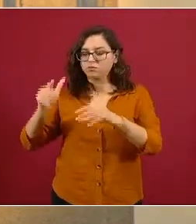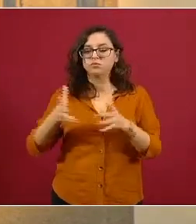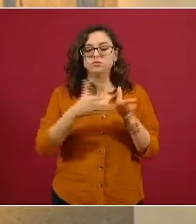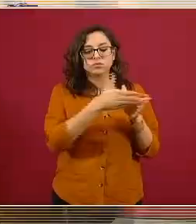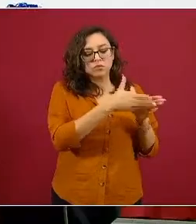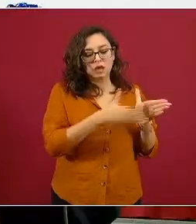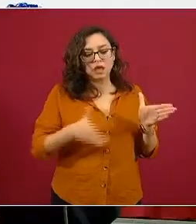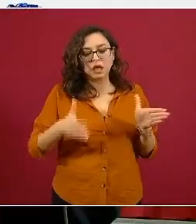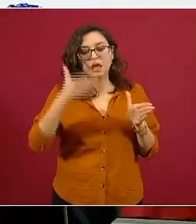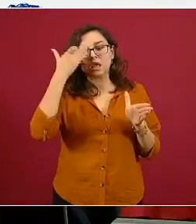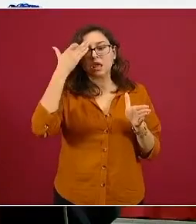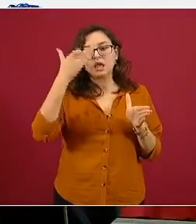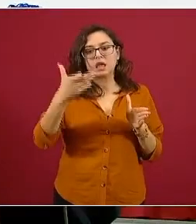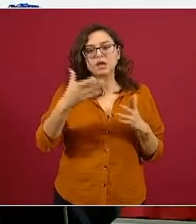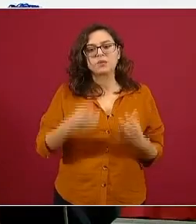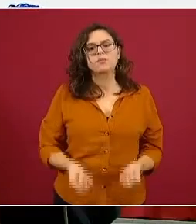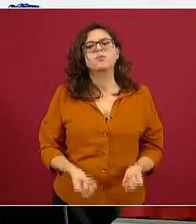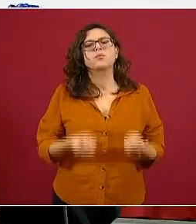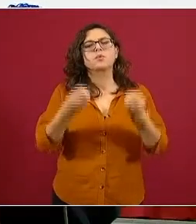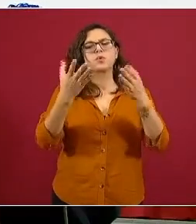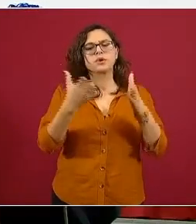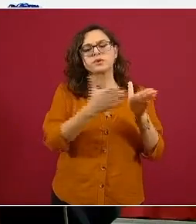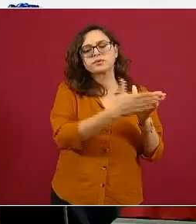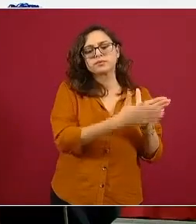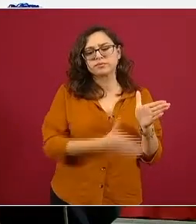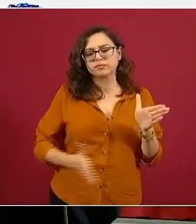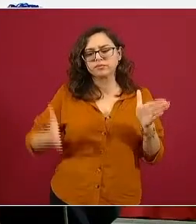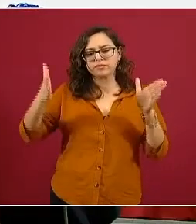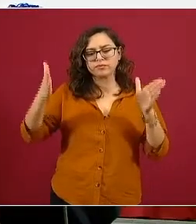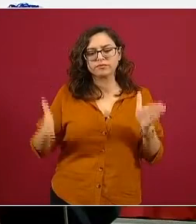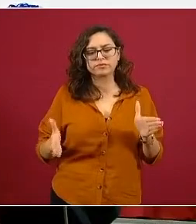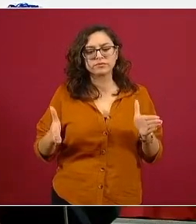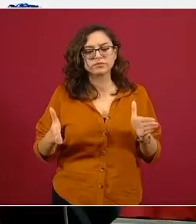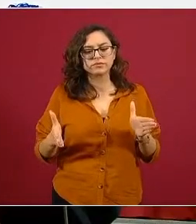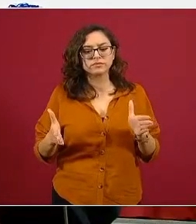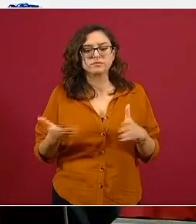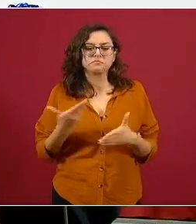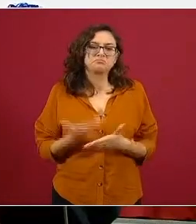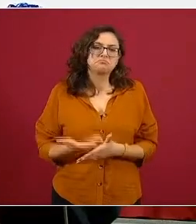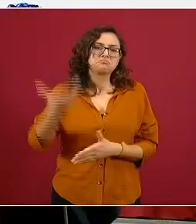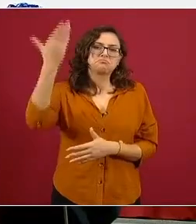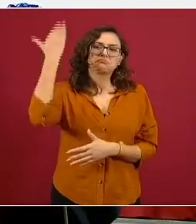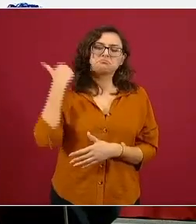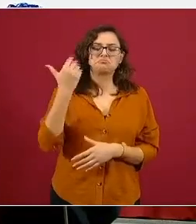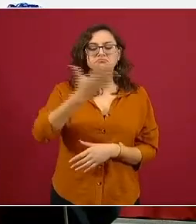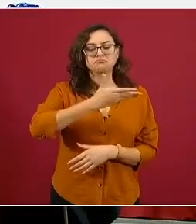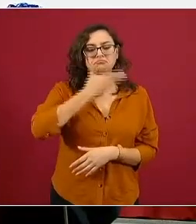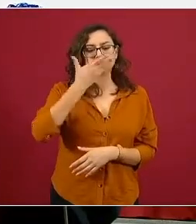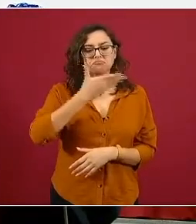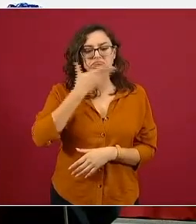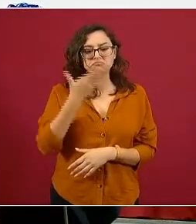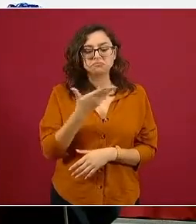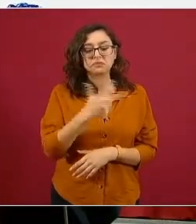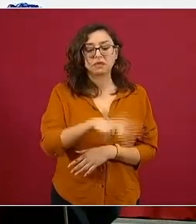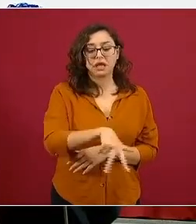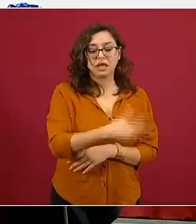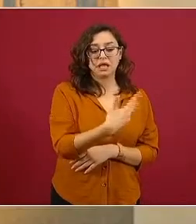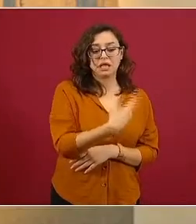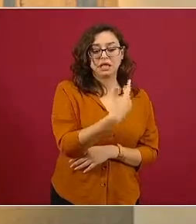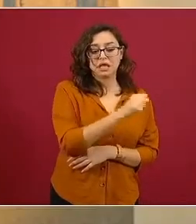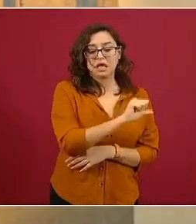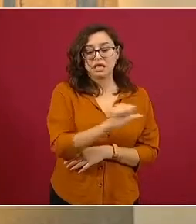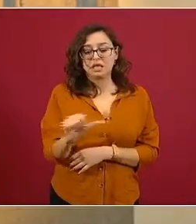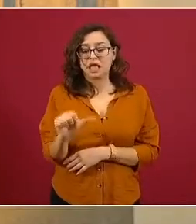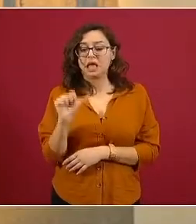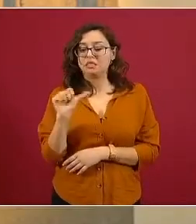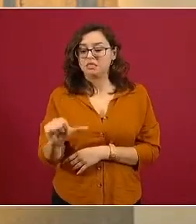el periodo de duración del Buen Fin, que en condiciones normales hubiera sido del 13 al 16